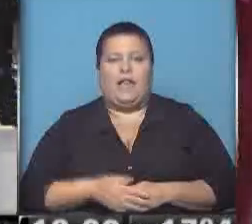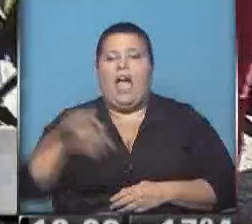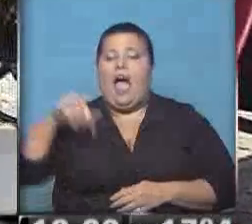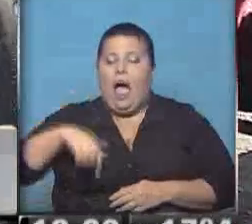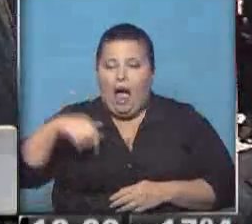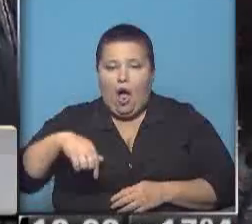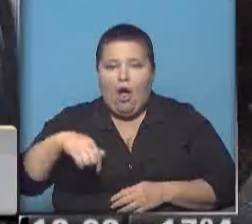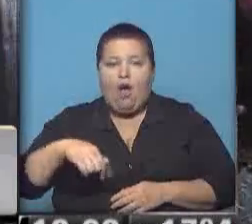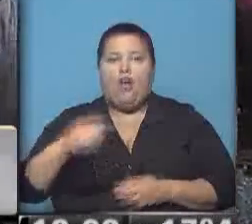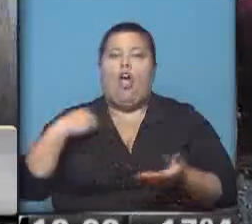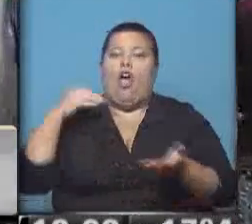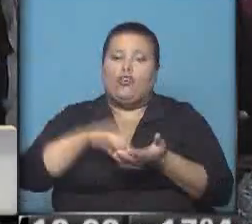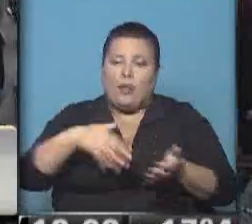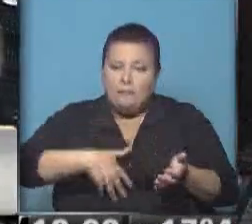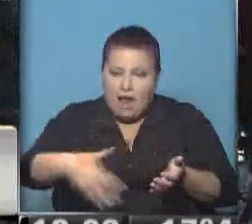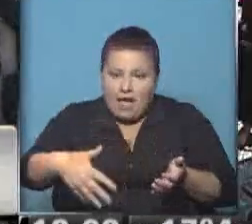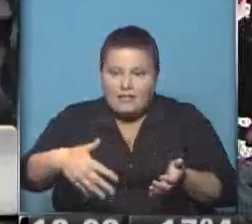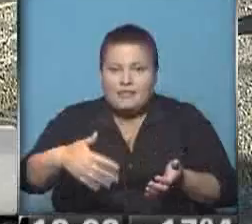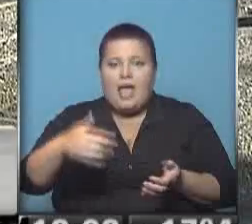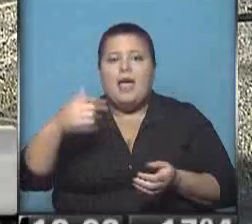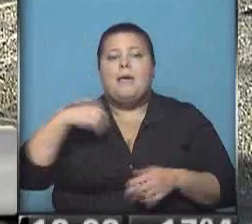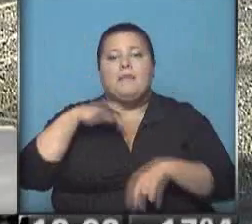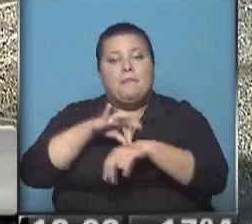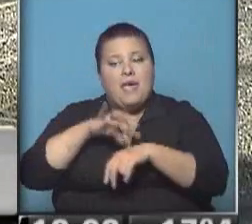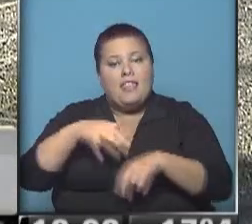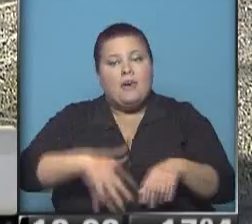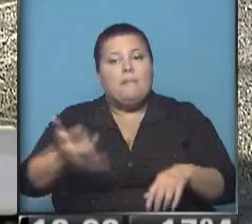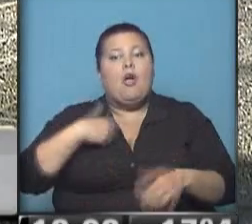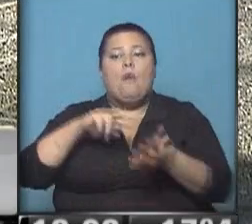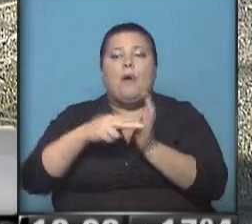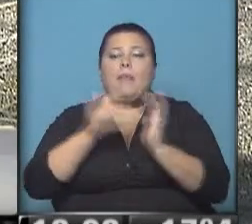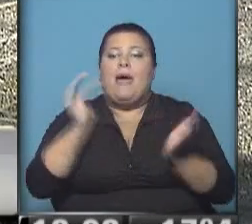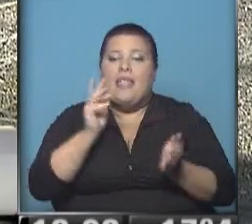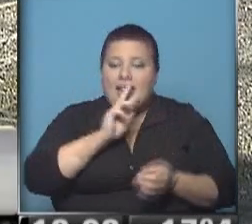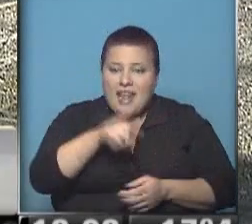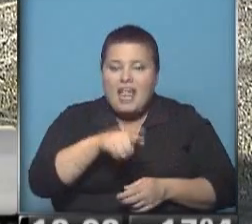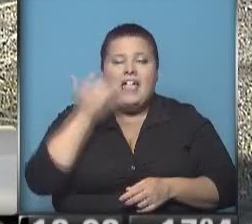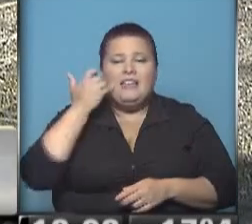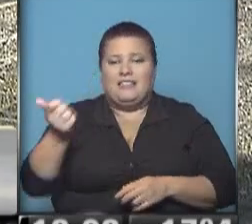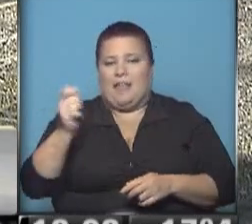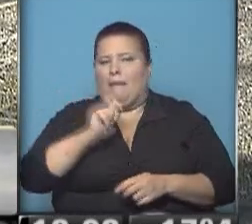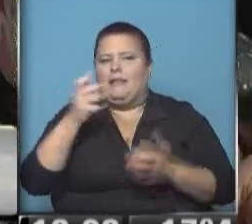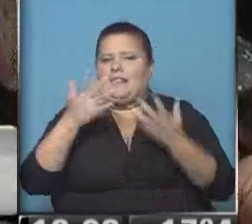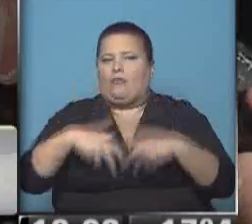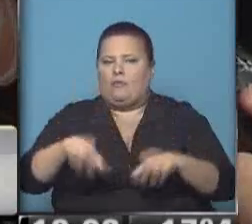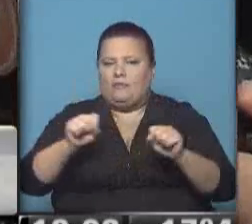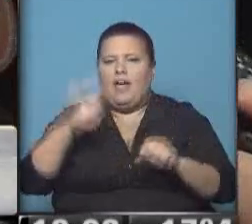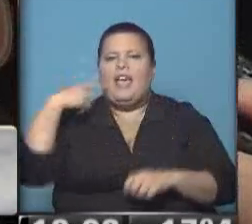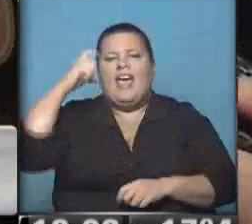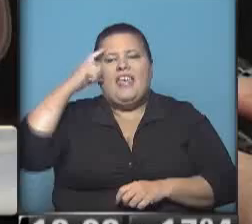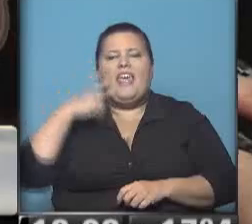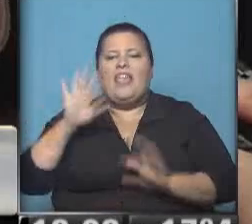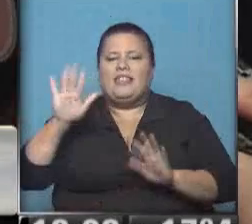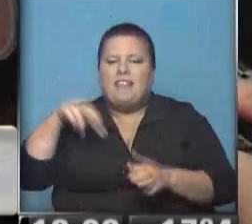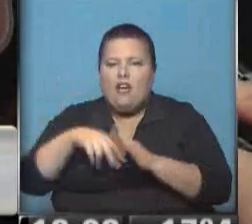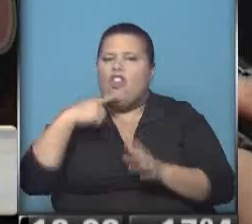estoy de vuelta embarazada y mi obstetra me dice que el problema que tenía mi nena ya saltaba en los primeros meses. No le dijeron que hacía 10 días que estaba acá, ni